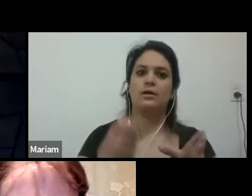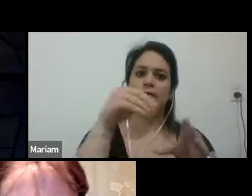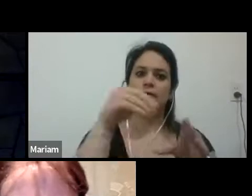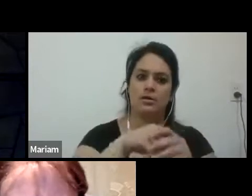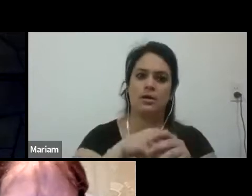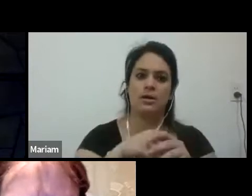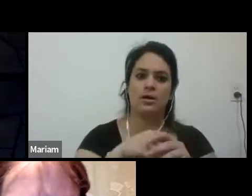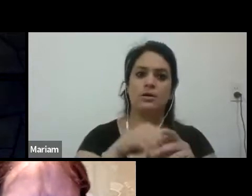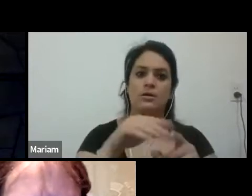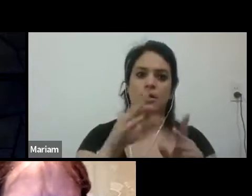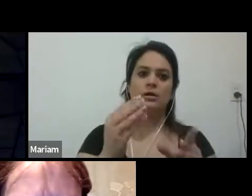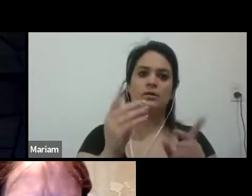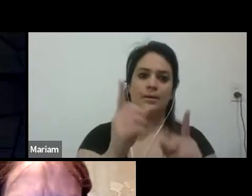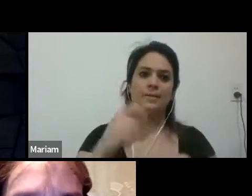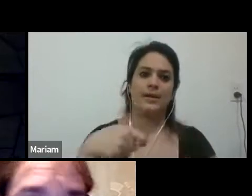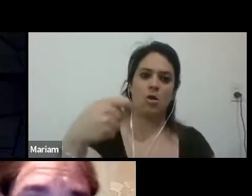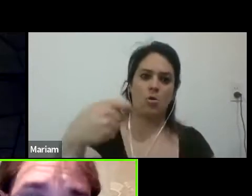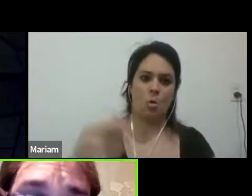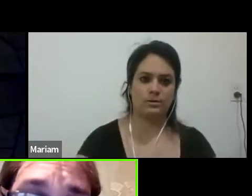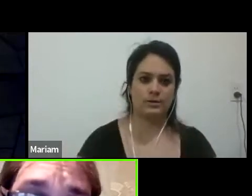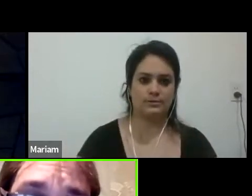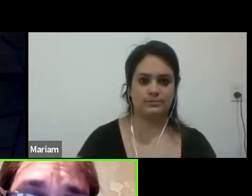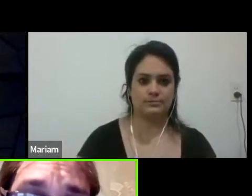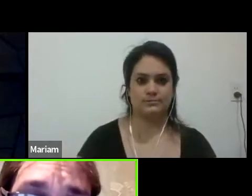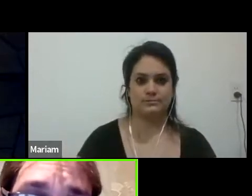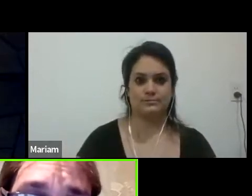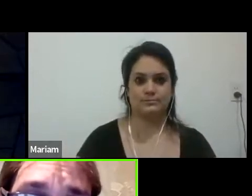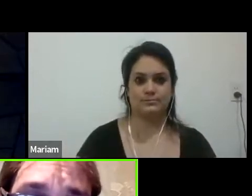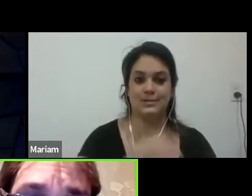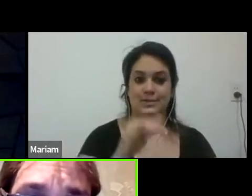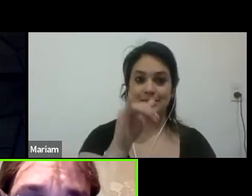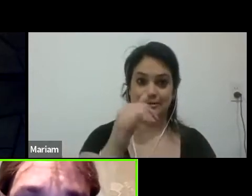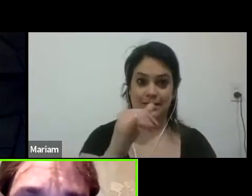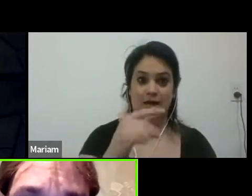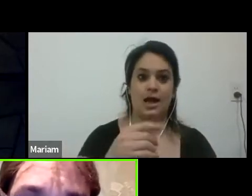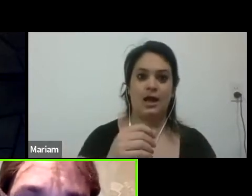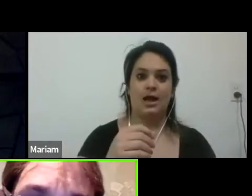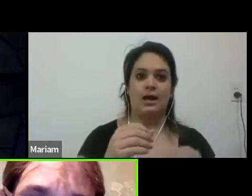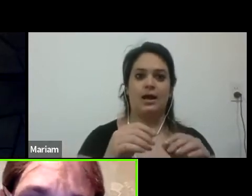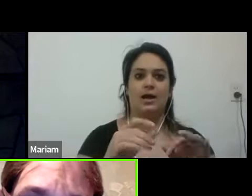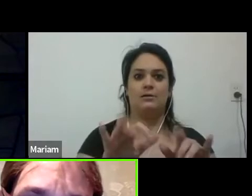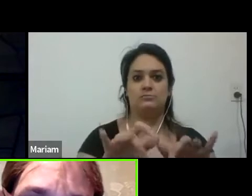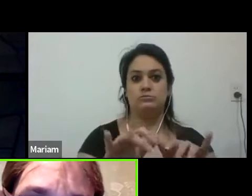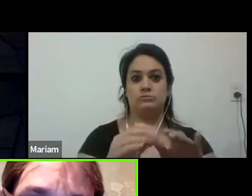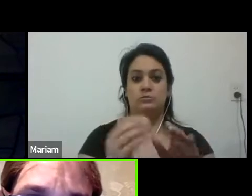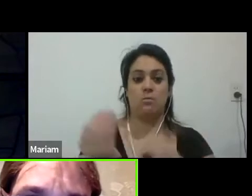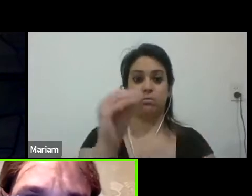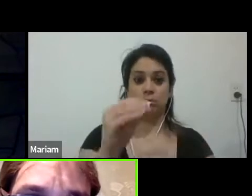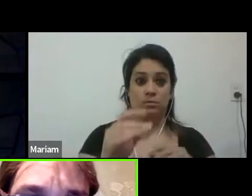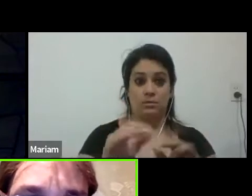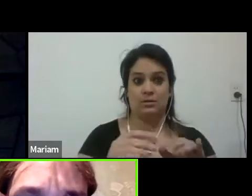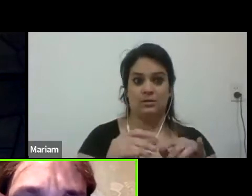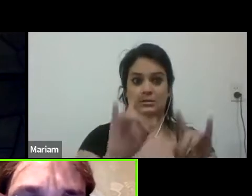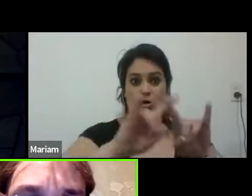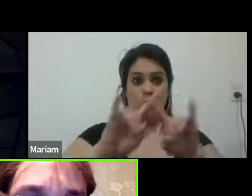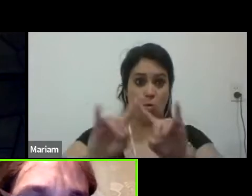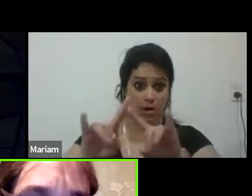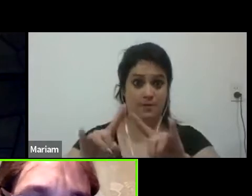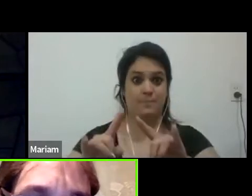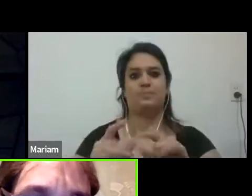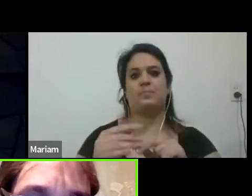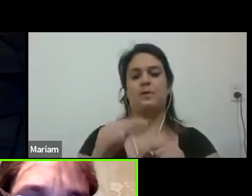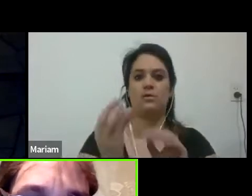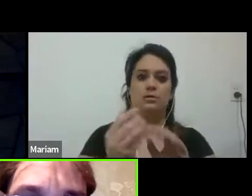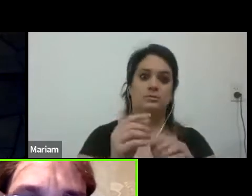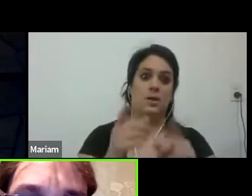cuota si nosotros trabajamos a través de una plataforma todo profesor va a cargar su material en la